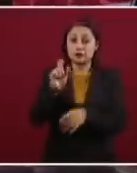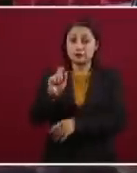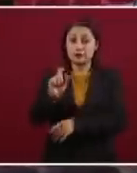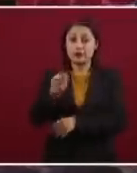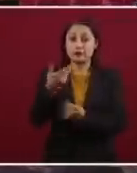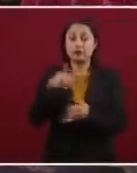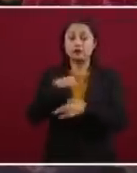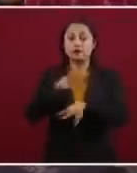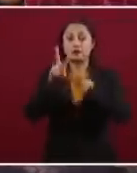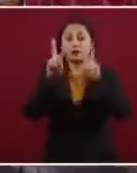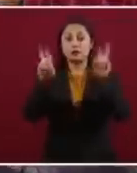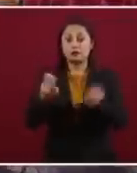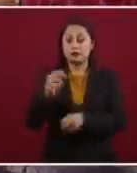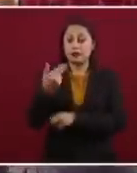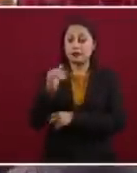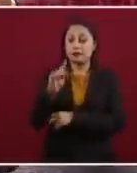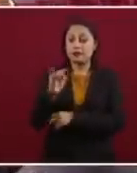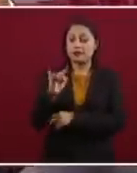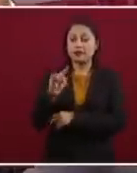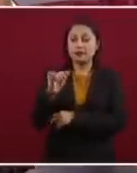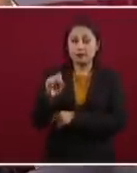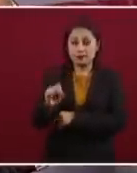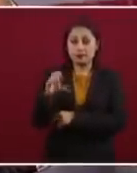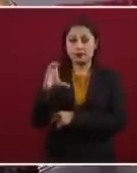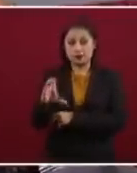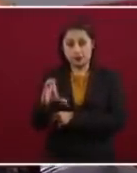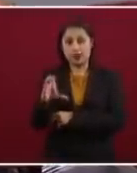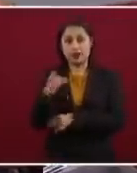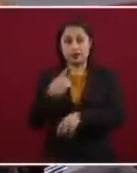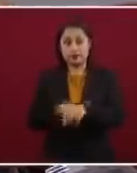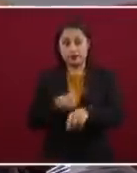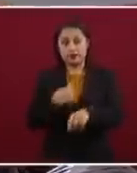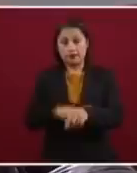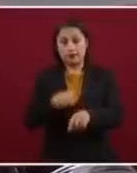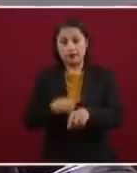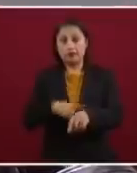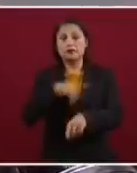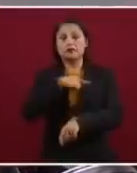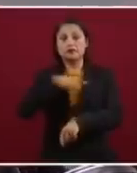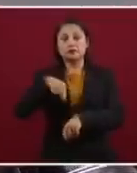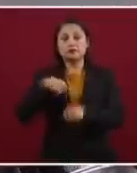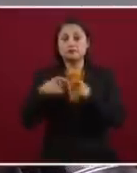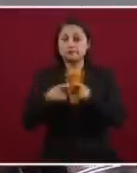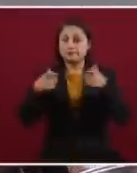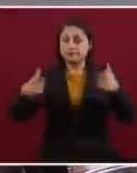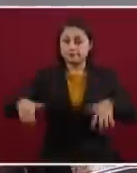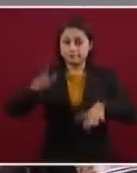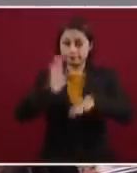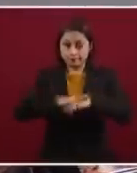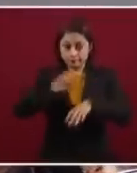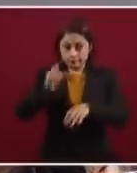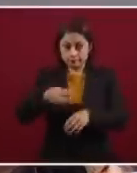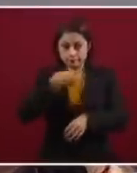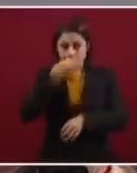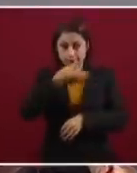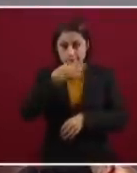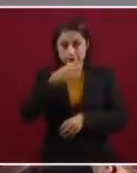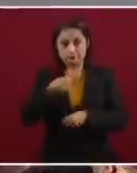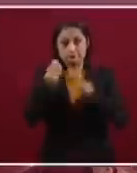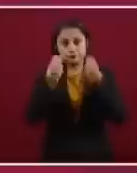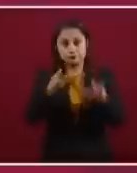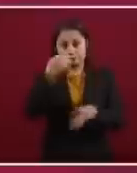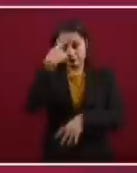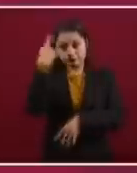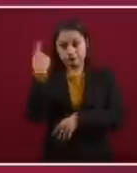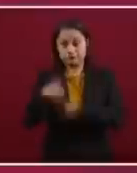estar ampliando la cobertura de tratamiento antiviral contra la hepatitis y dicho sea de paso